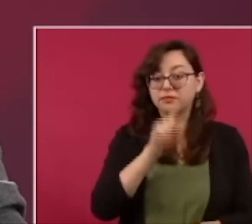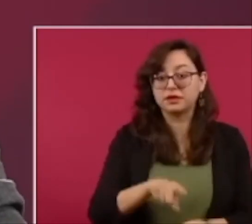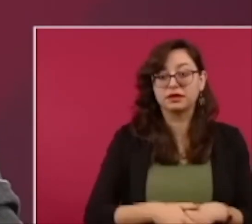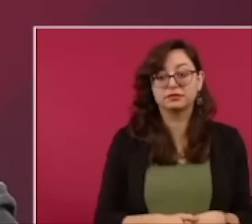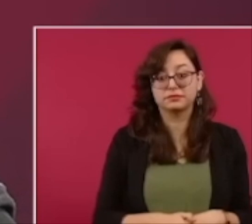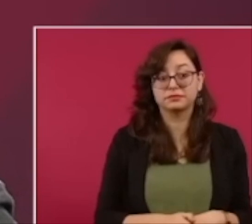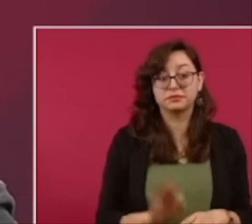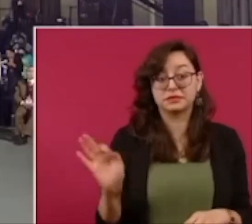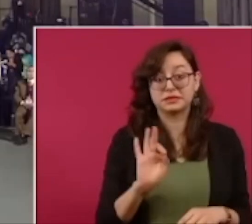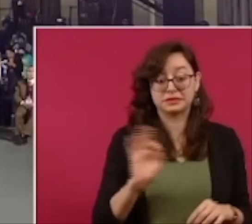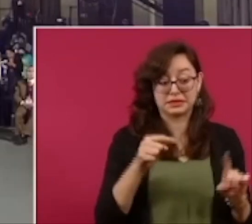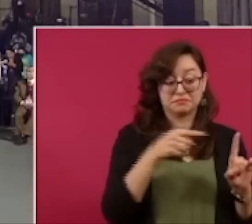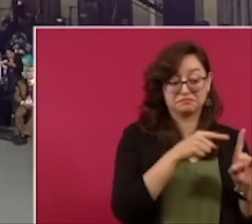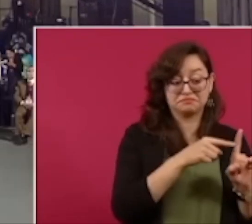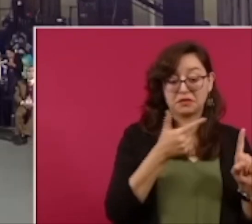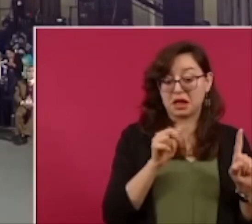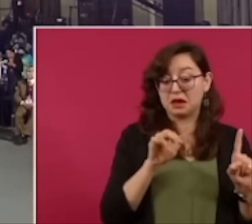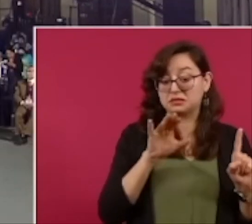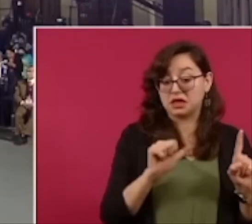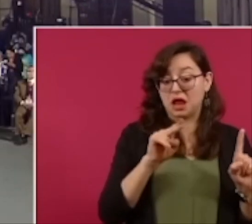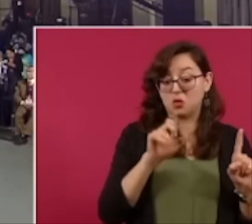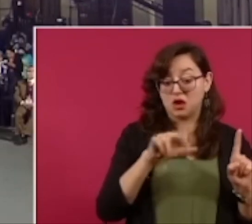lo haga, si es que toma esa decisión,